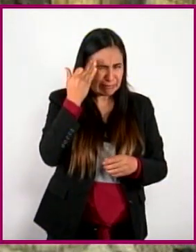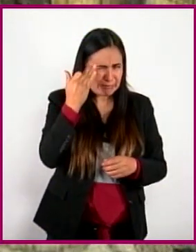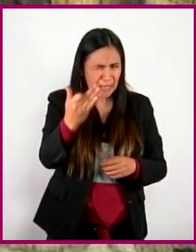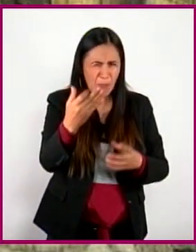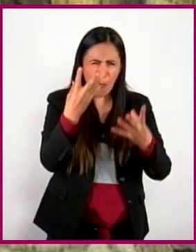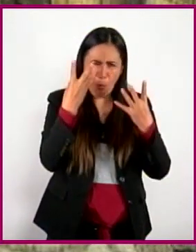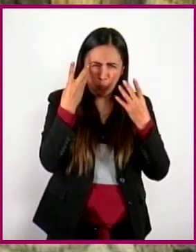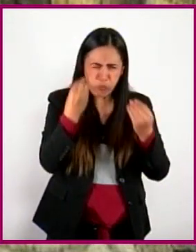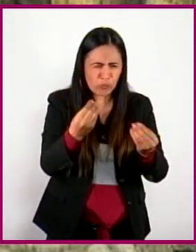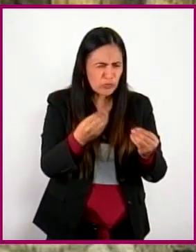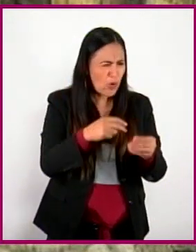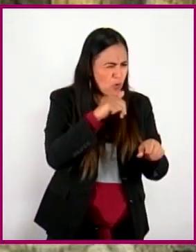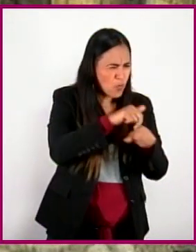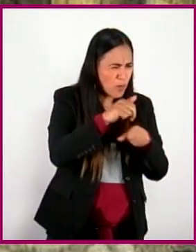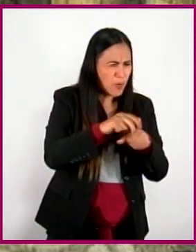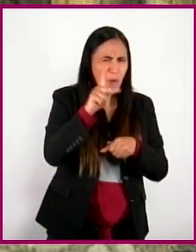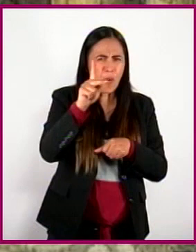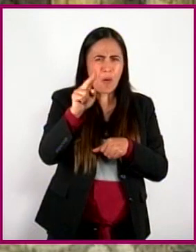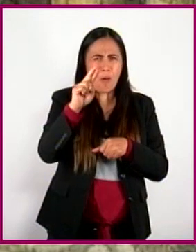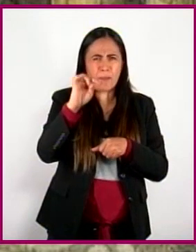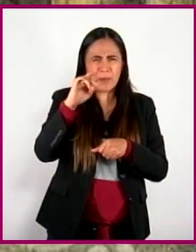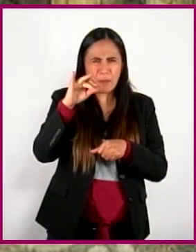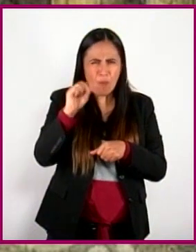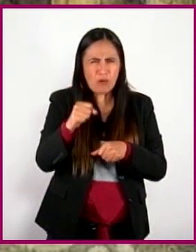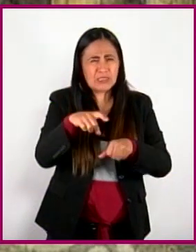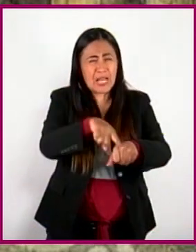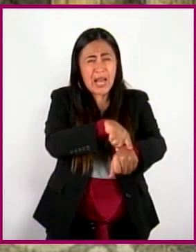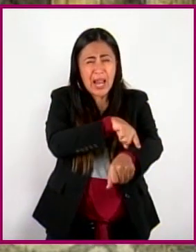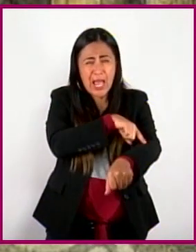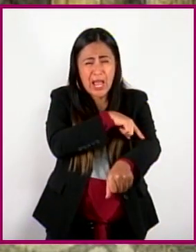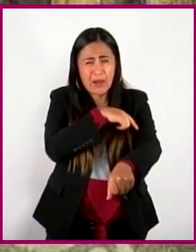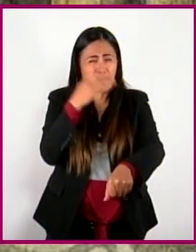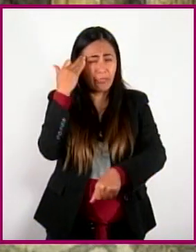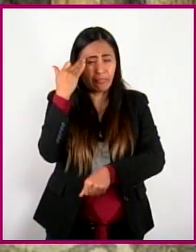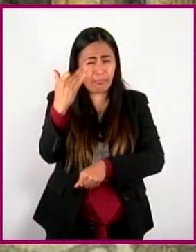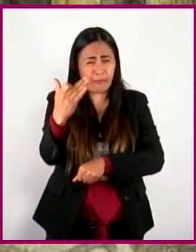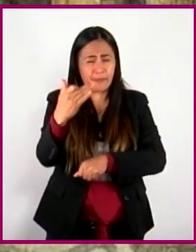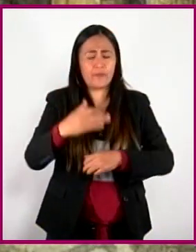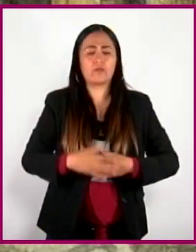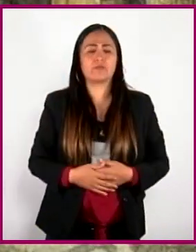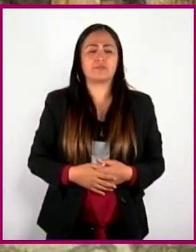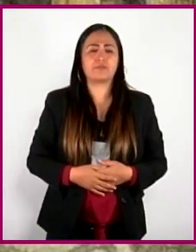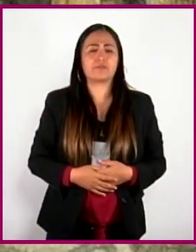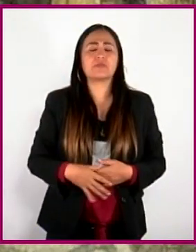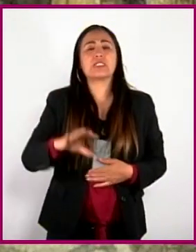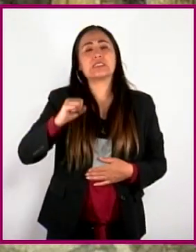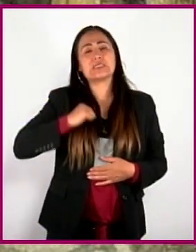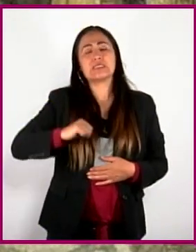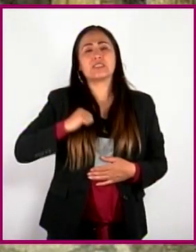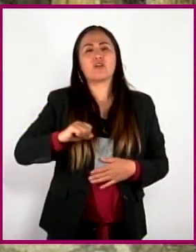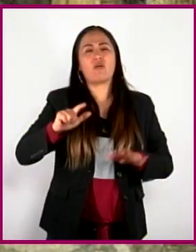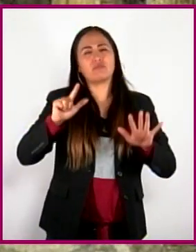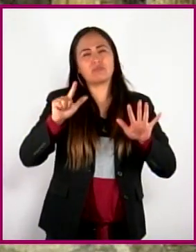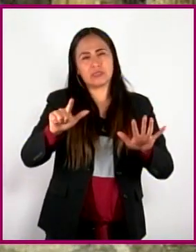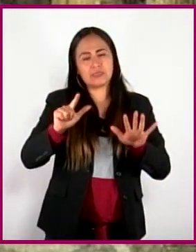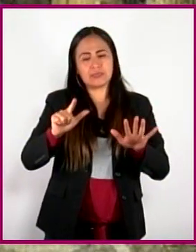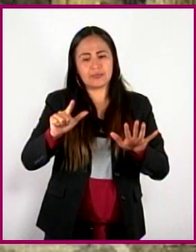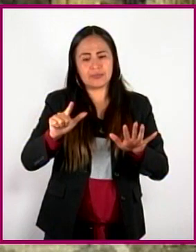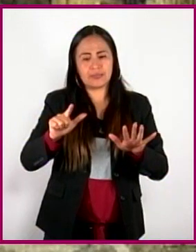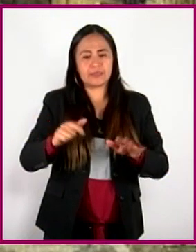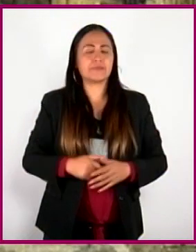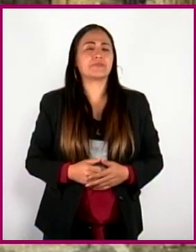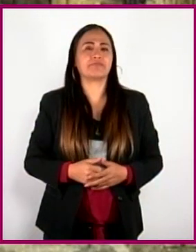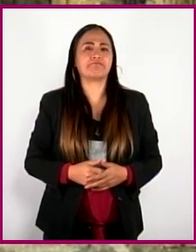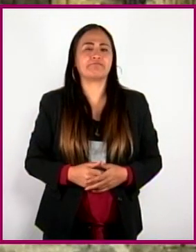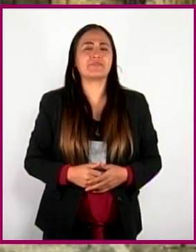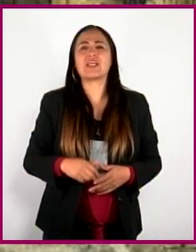poder encontrar números primos grandes con este método. A principios del siglo XVII, renace el interés por el